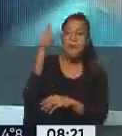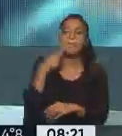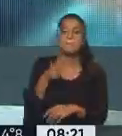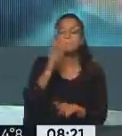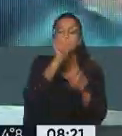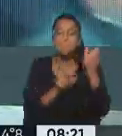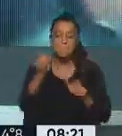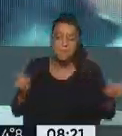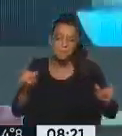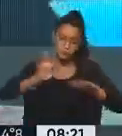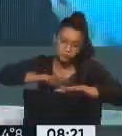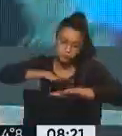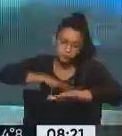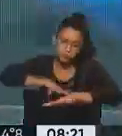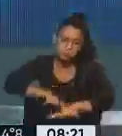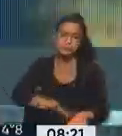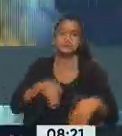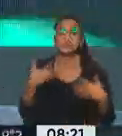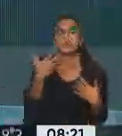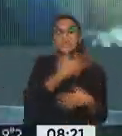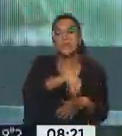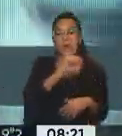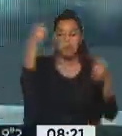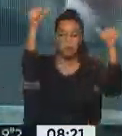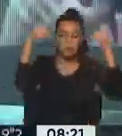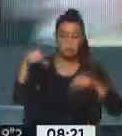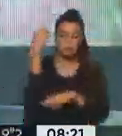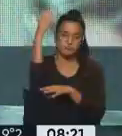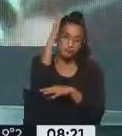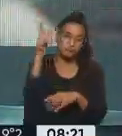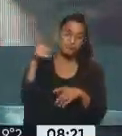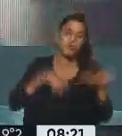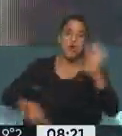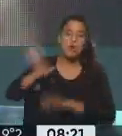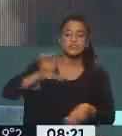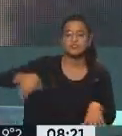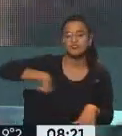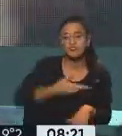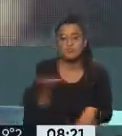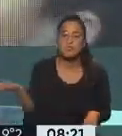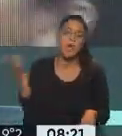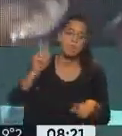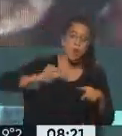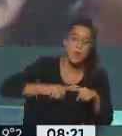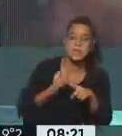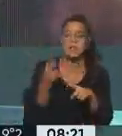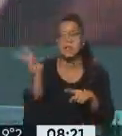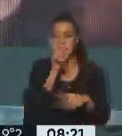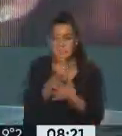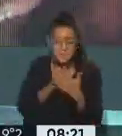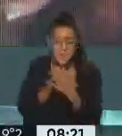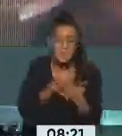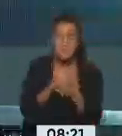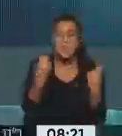horas doblaron las manifestaciones que se están desarrollando en eeuu por parte de organizaciones sociales políticas y feministas a raíz de la